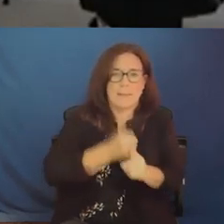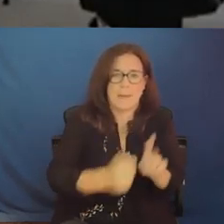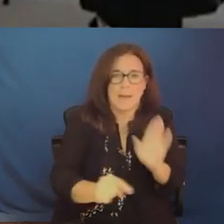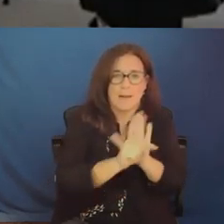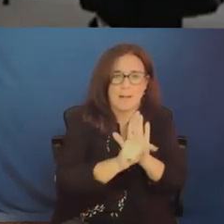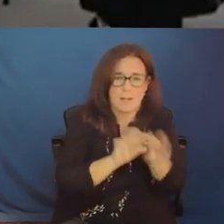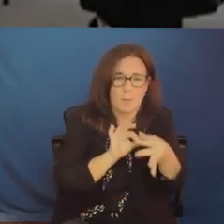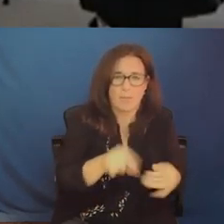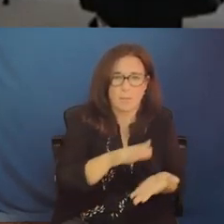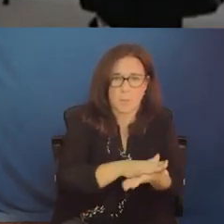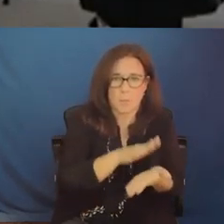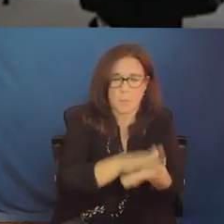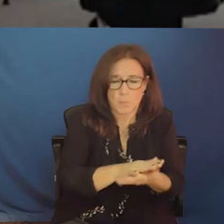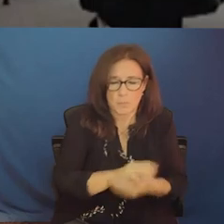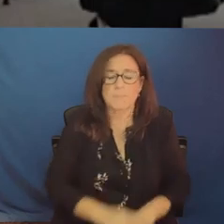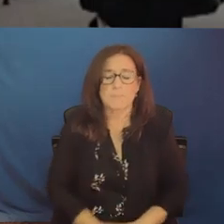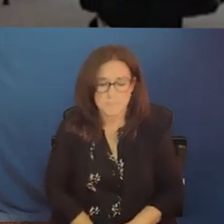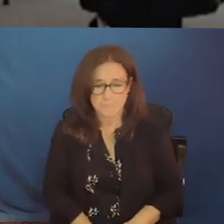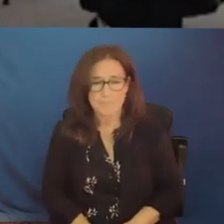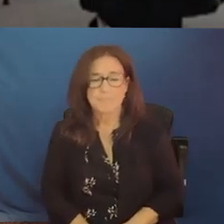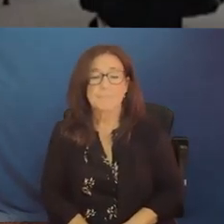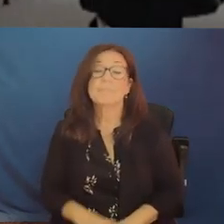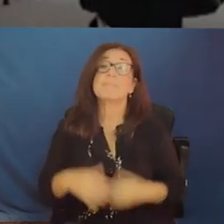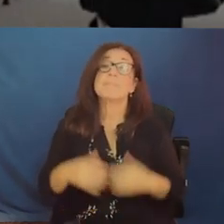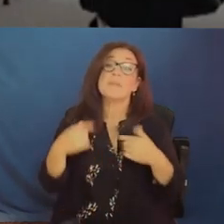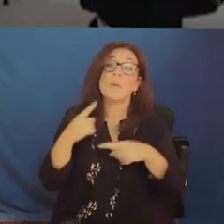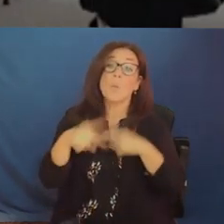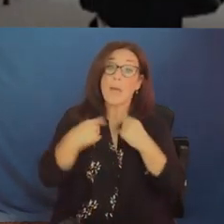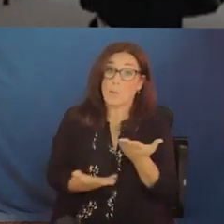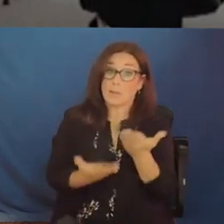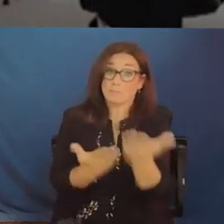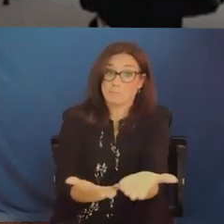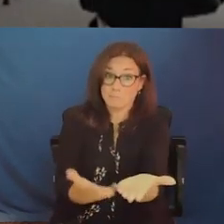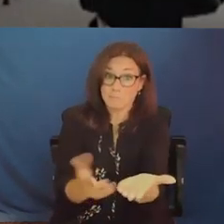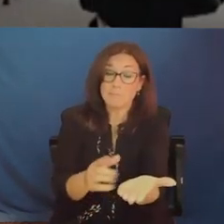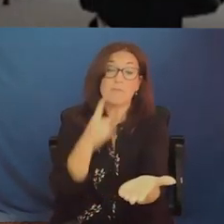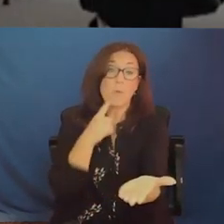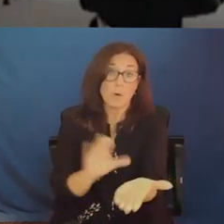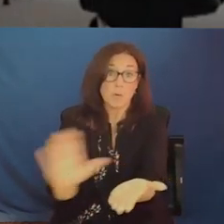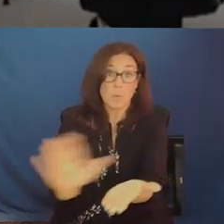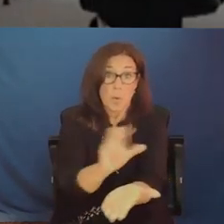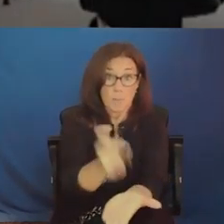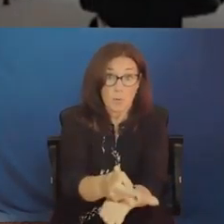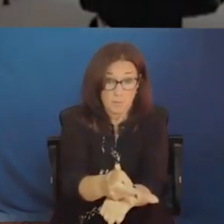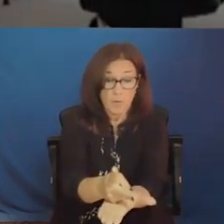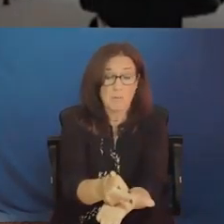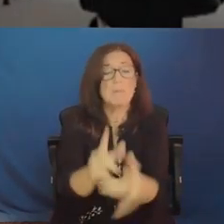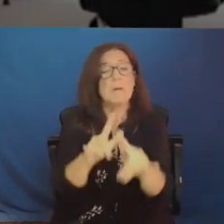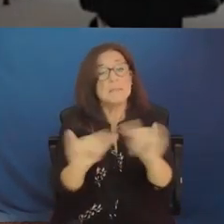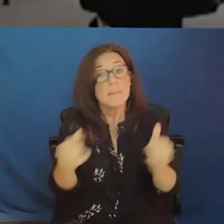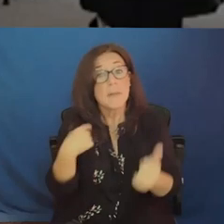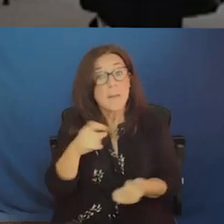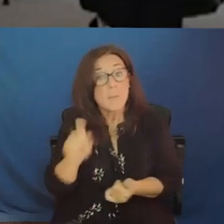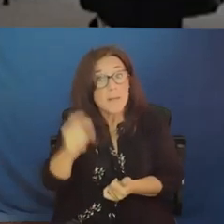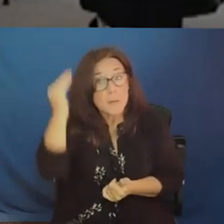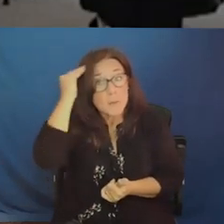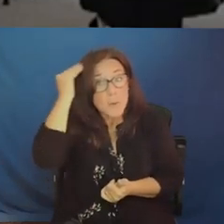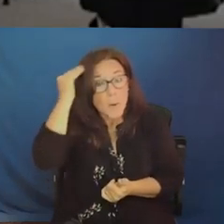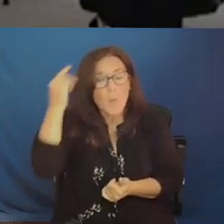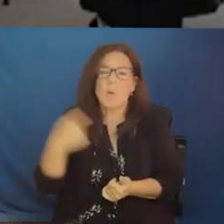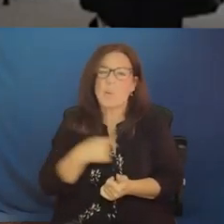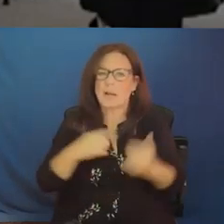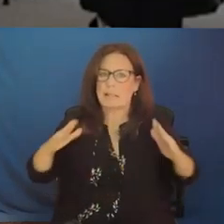conforme nosotros nos traemos algo de estas aprobaciones adicionales ante ustedes queremos estar conscientes de el hecho